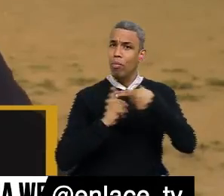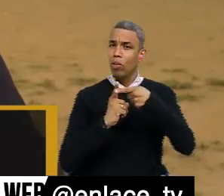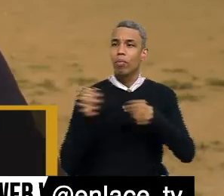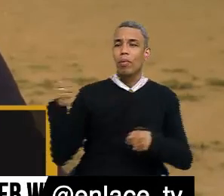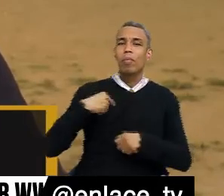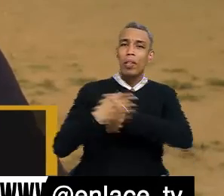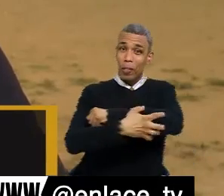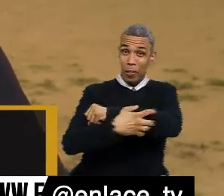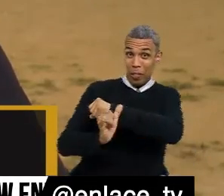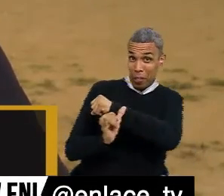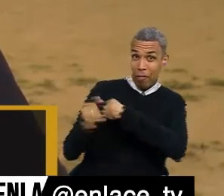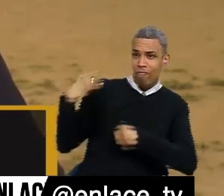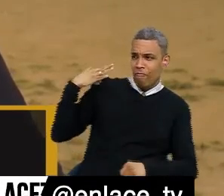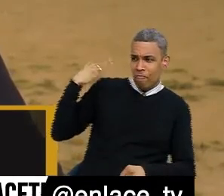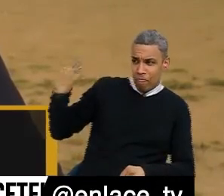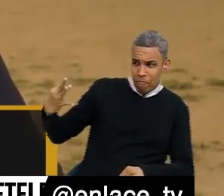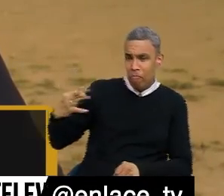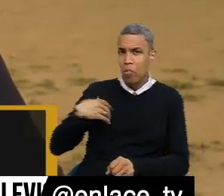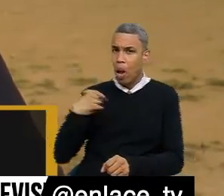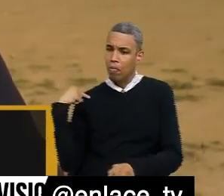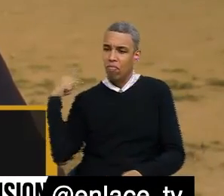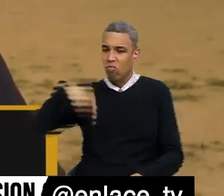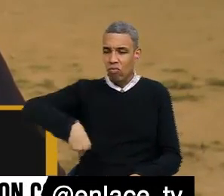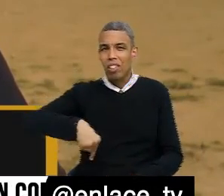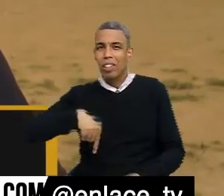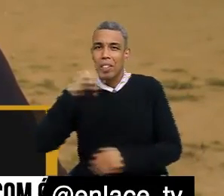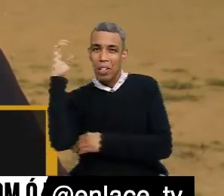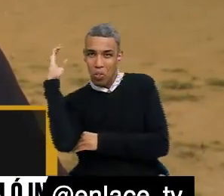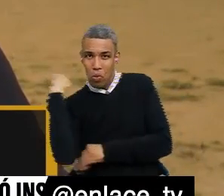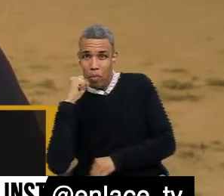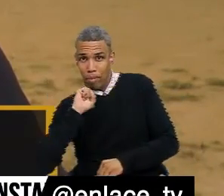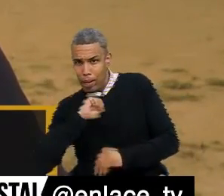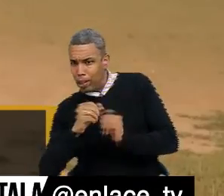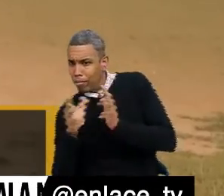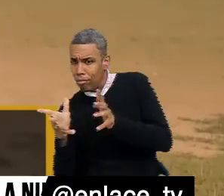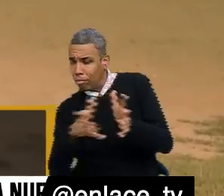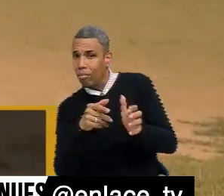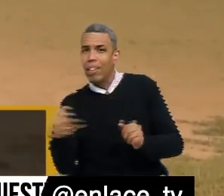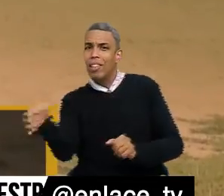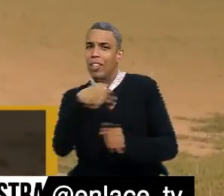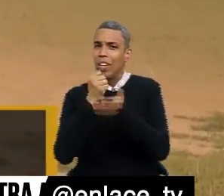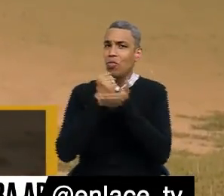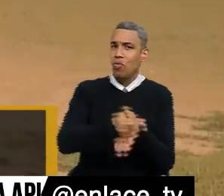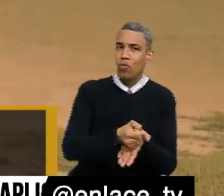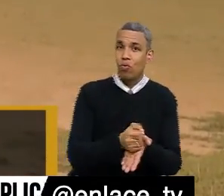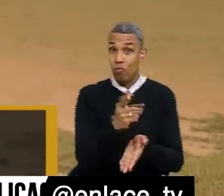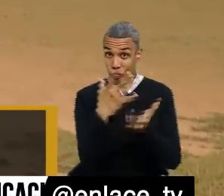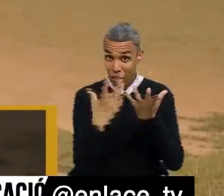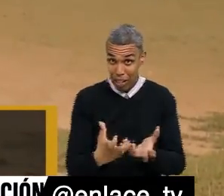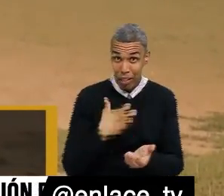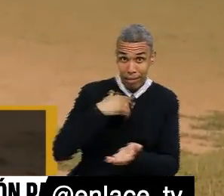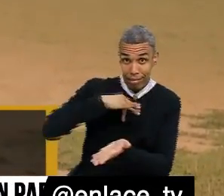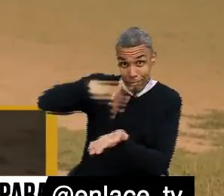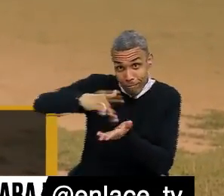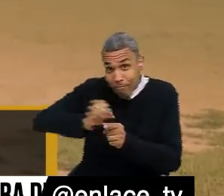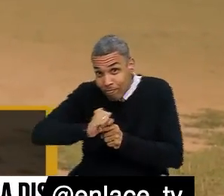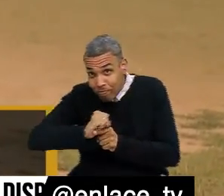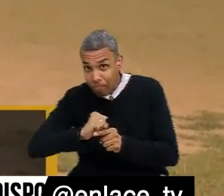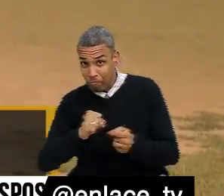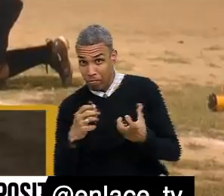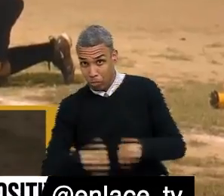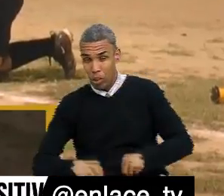Venezuela para que este deporte pueda sacar adelante a estos muchachos. Quienes deseen practicar esta disciplina deportiva pueden